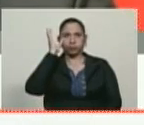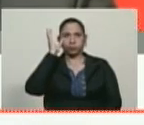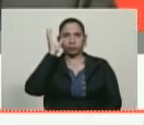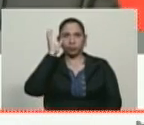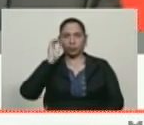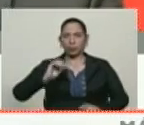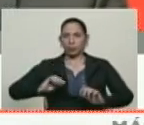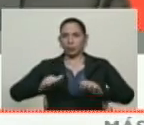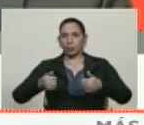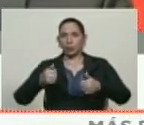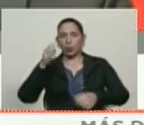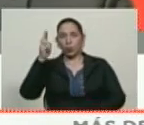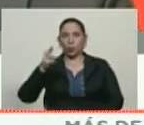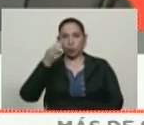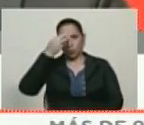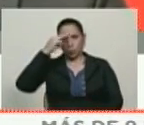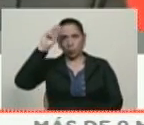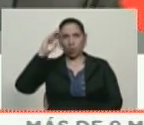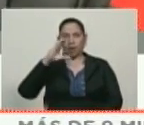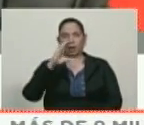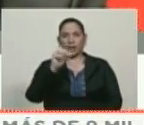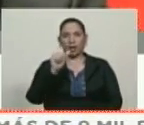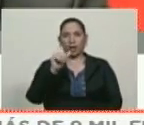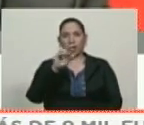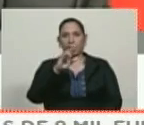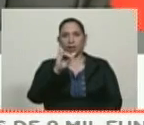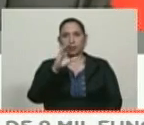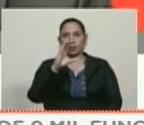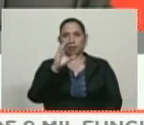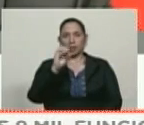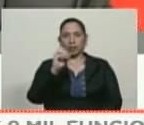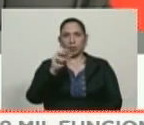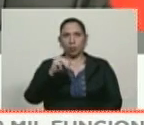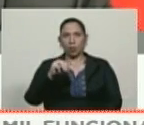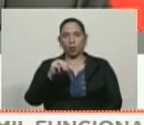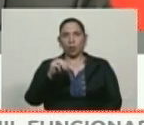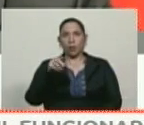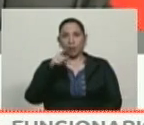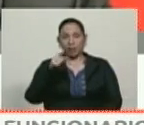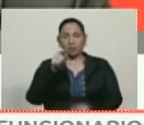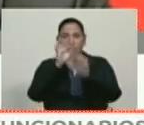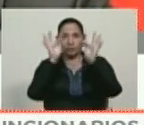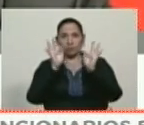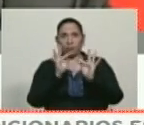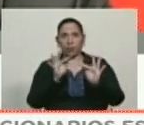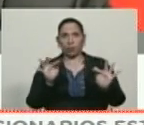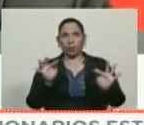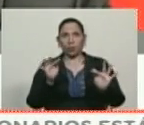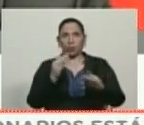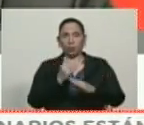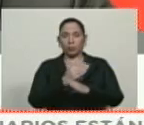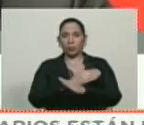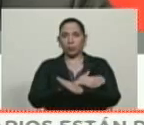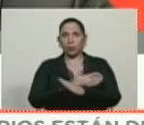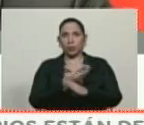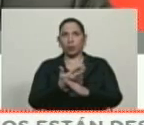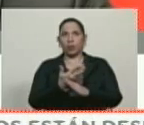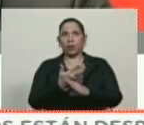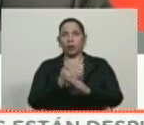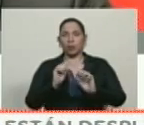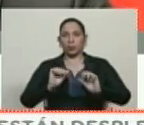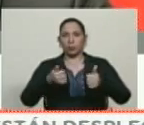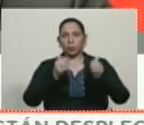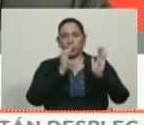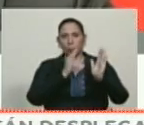iniciativa de Uruguay, México y CARICOM, y este mecanismo prevé una iniciativa de